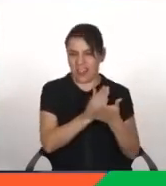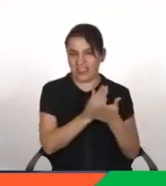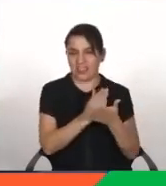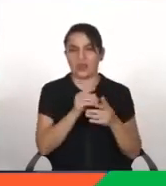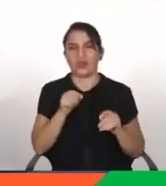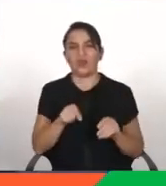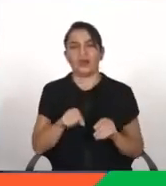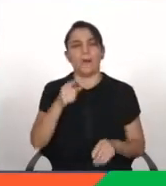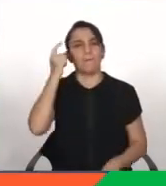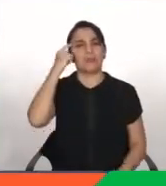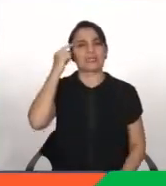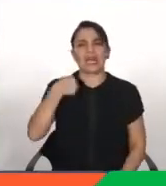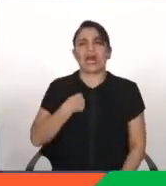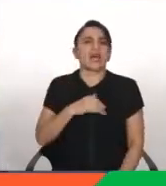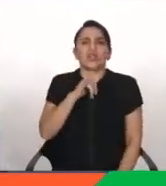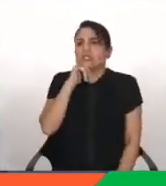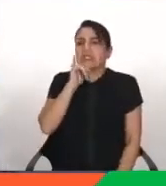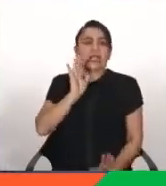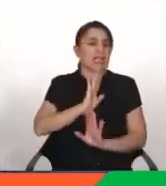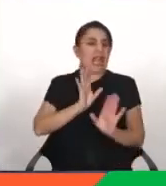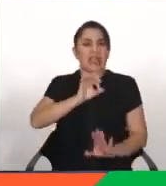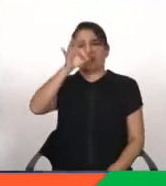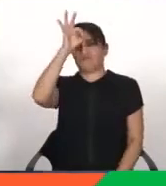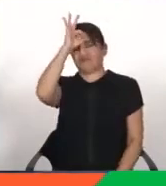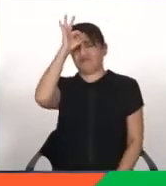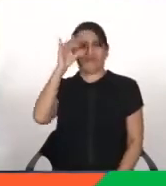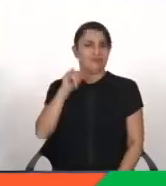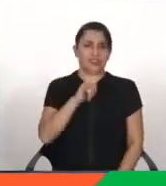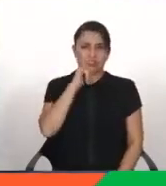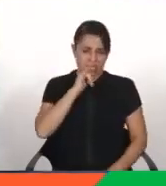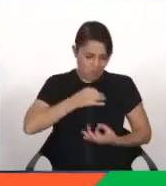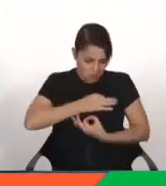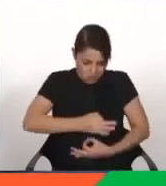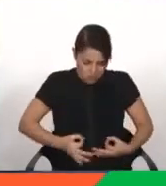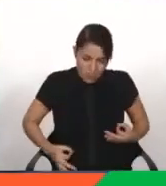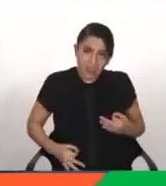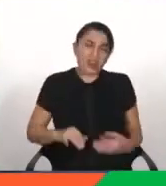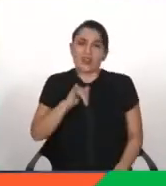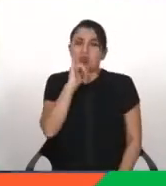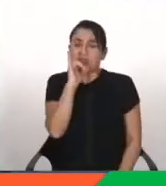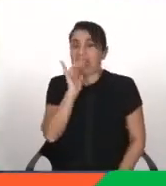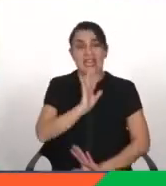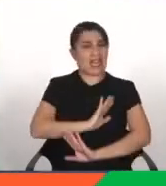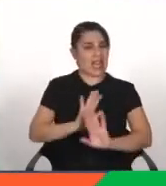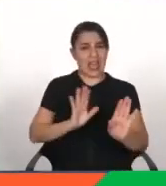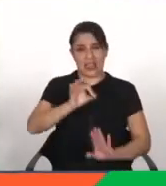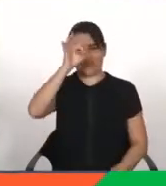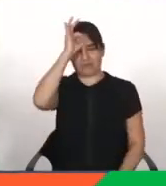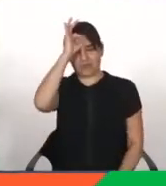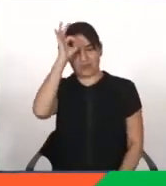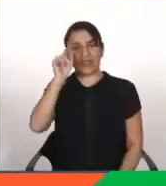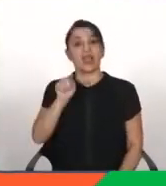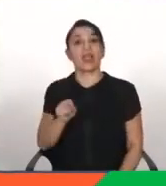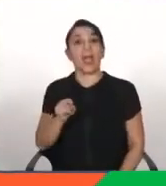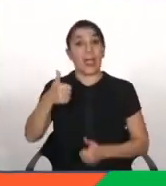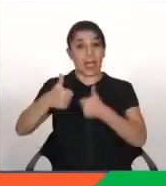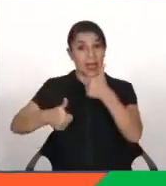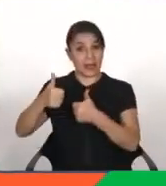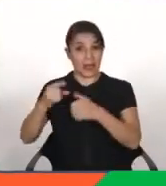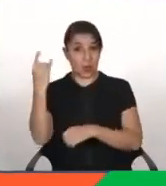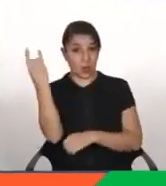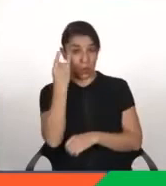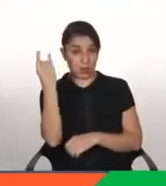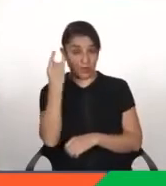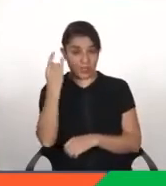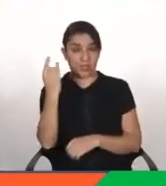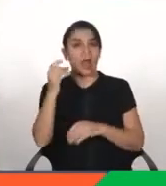yo no sé nada de genes o no sé nada de cómo funcionan estas proteínas o de tal. O sea, al final hay que pensar que una carrera está pensada para que cualquier persona que acceda a